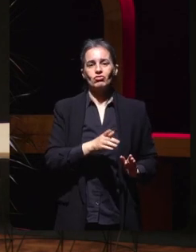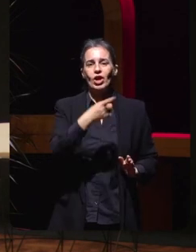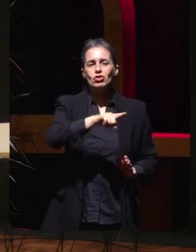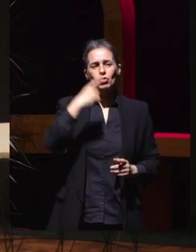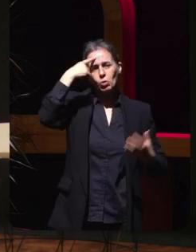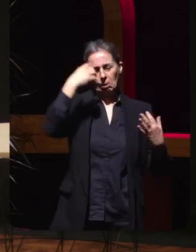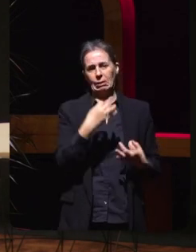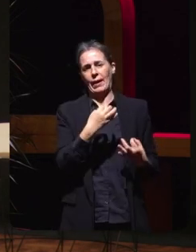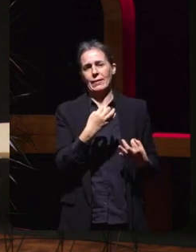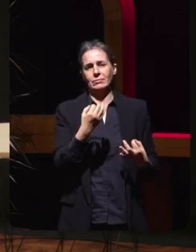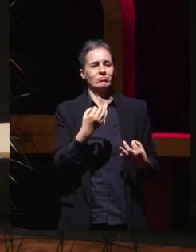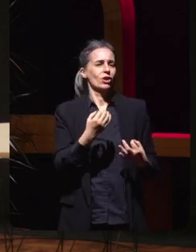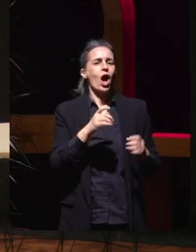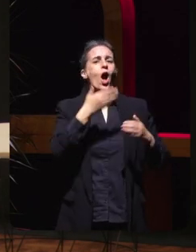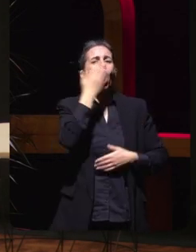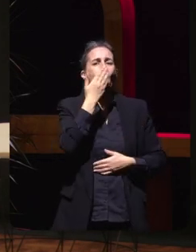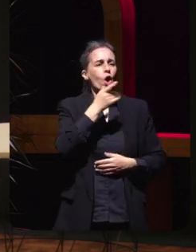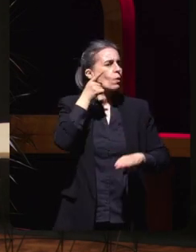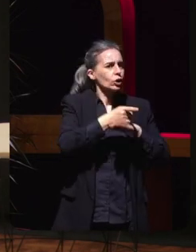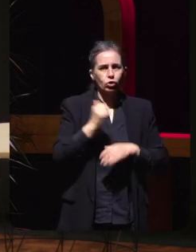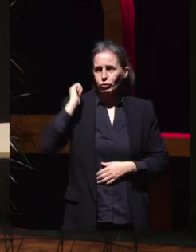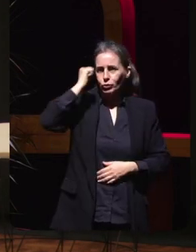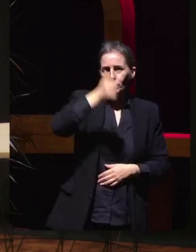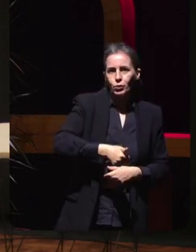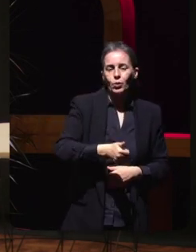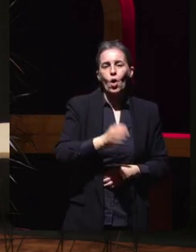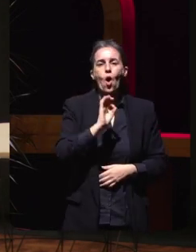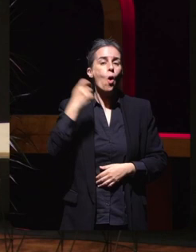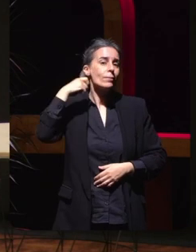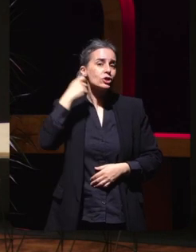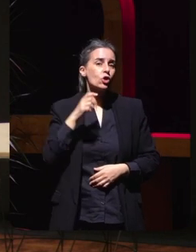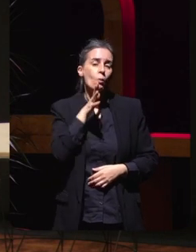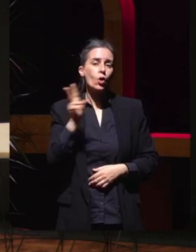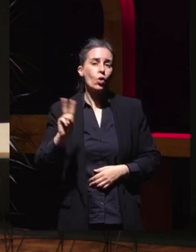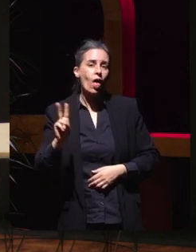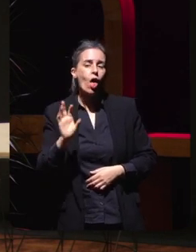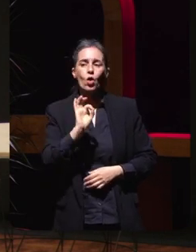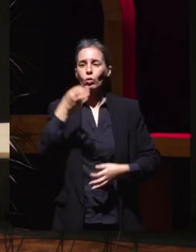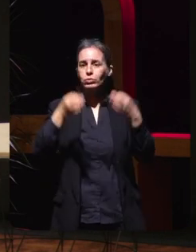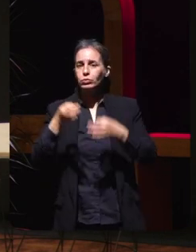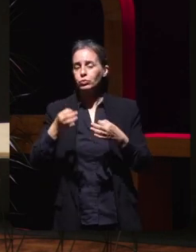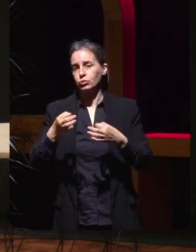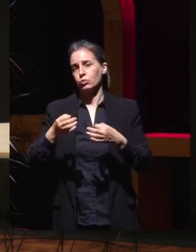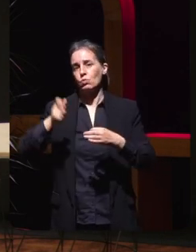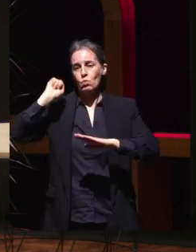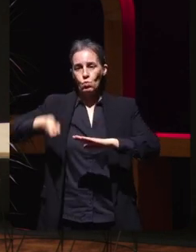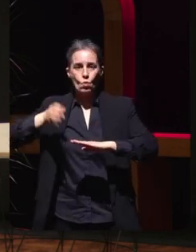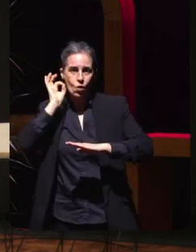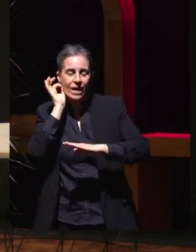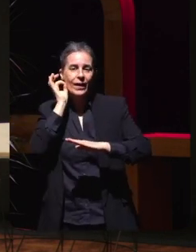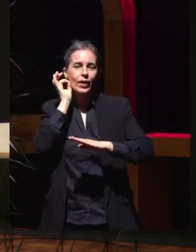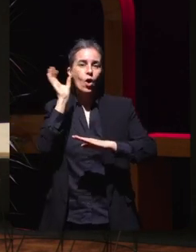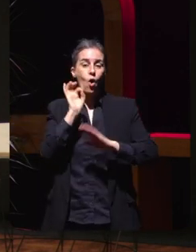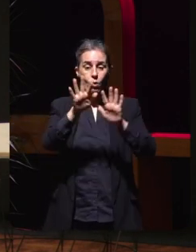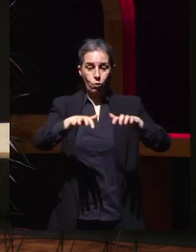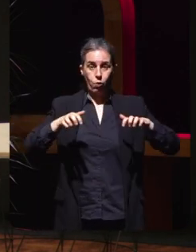obligatorias pensiones de vejez y Bio de edad damas con toga en los tribunales de justicia y mujeres en los escaños de los parlamentos tan lógicas